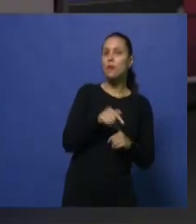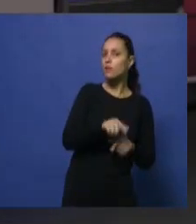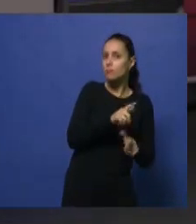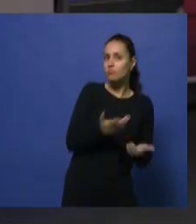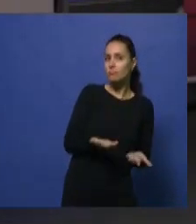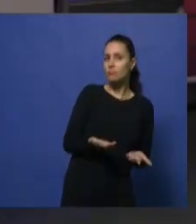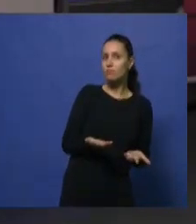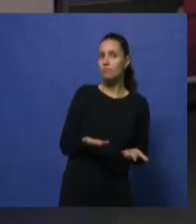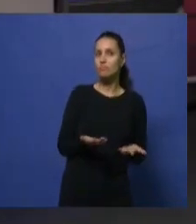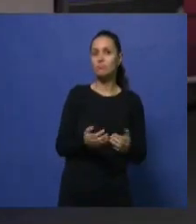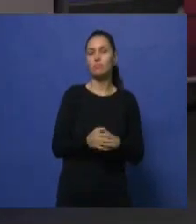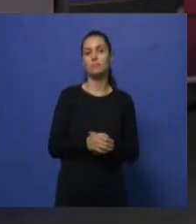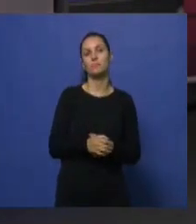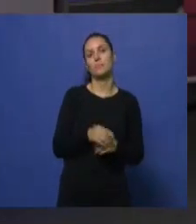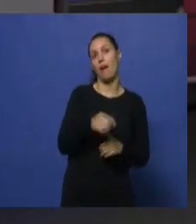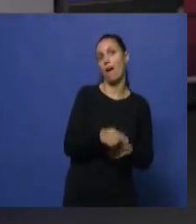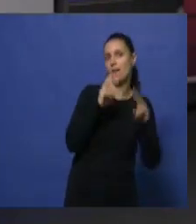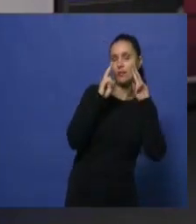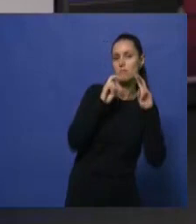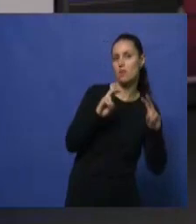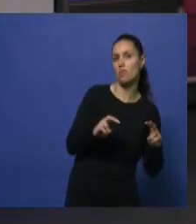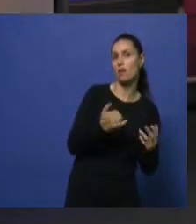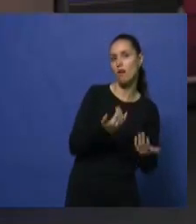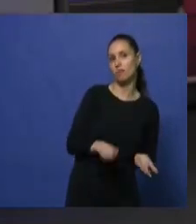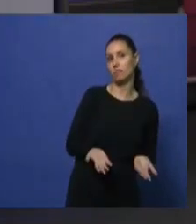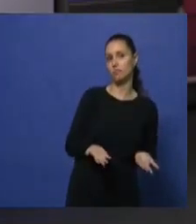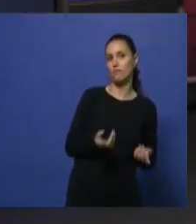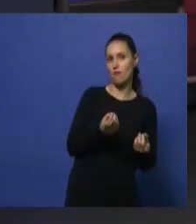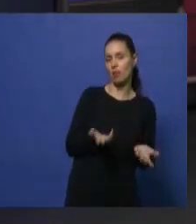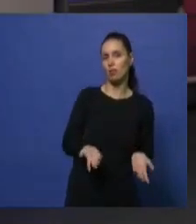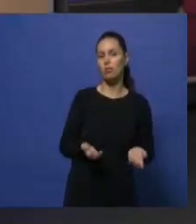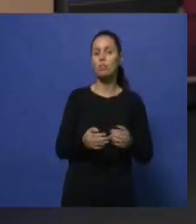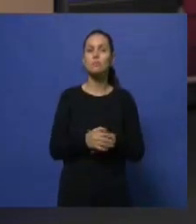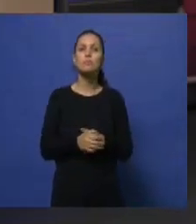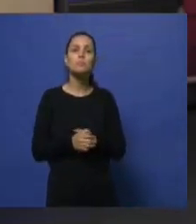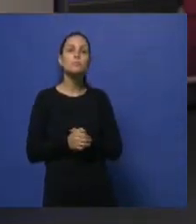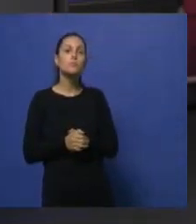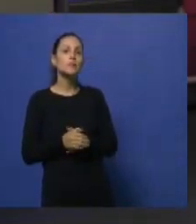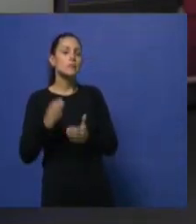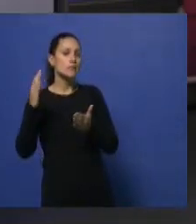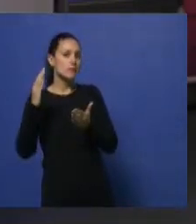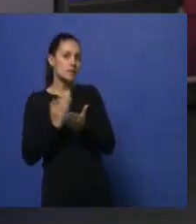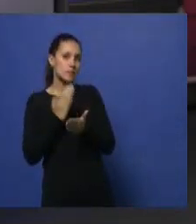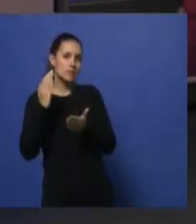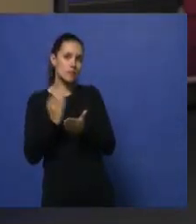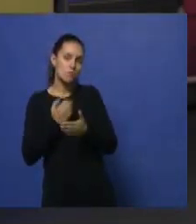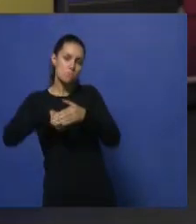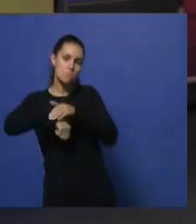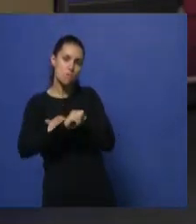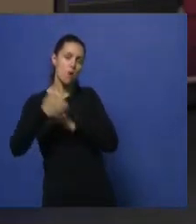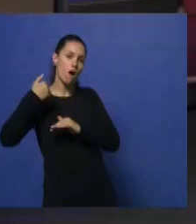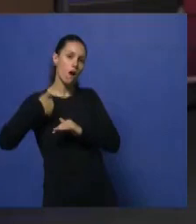exacto pero también la investigación hace falta un repaso de muchas cosas del fútbol argentino porque